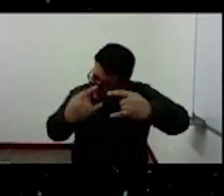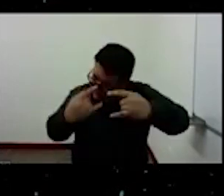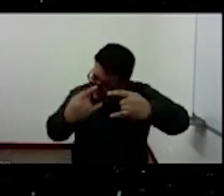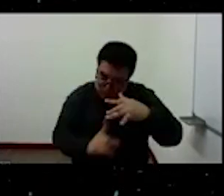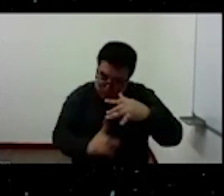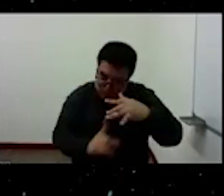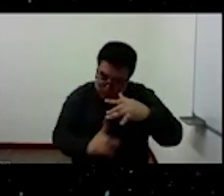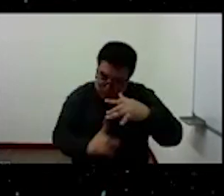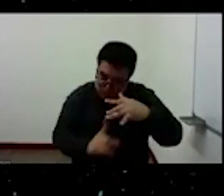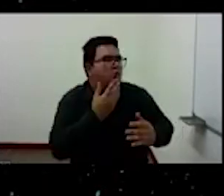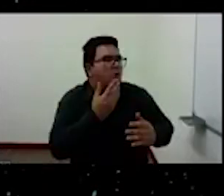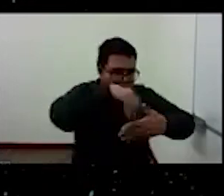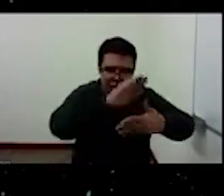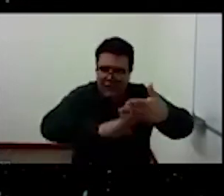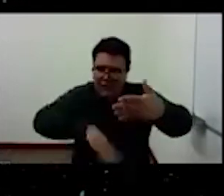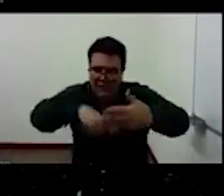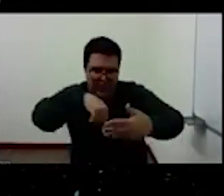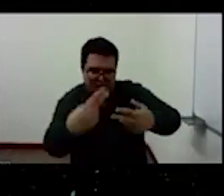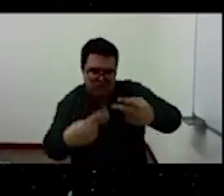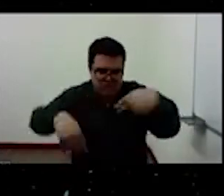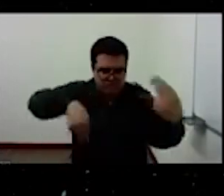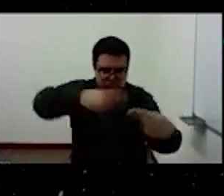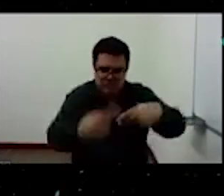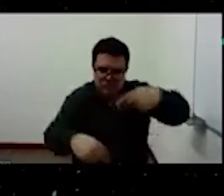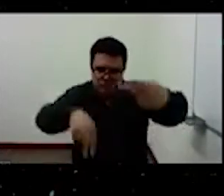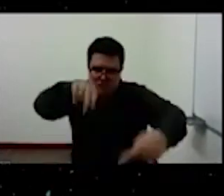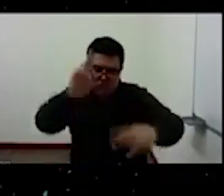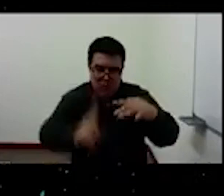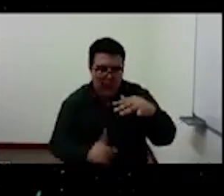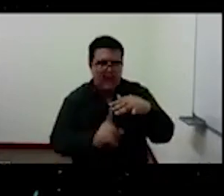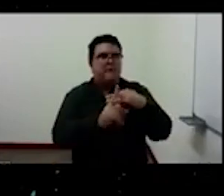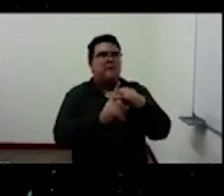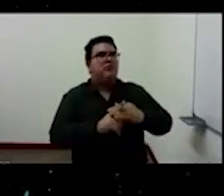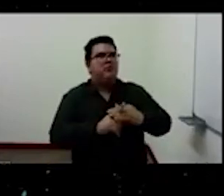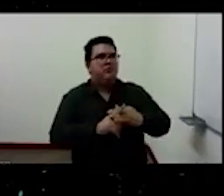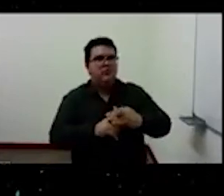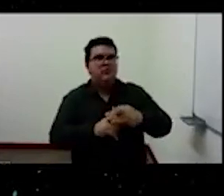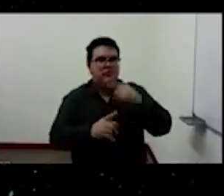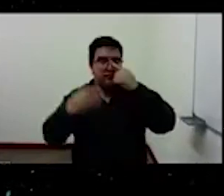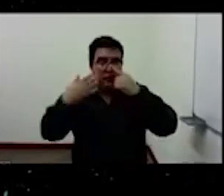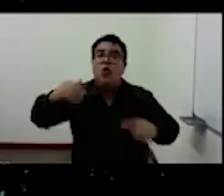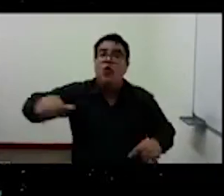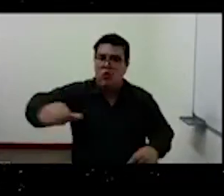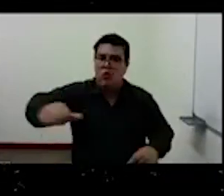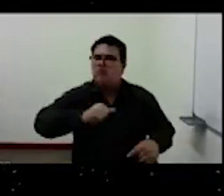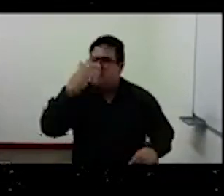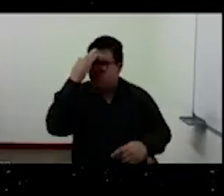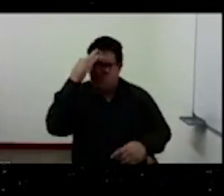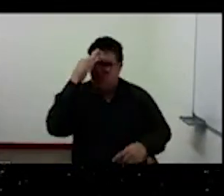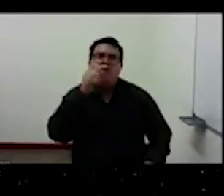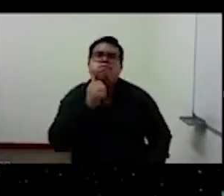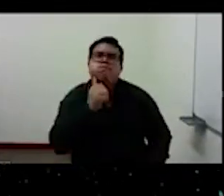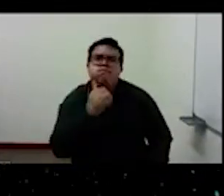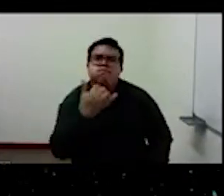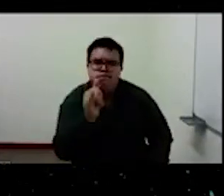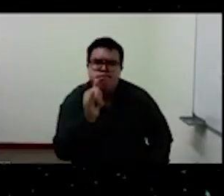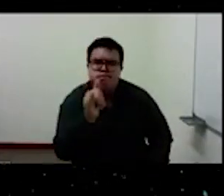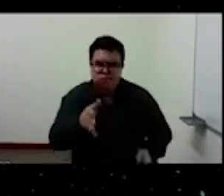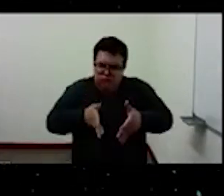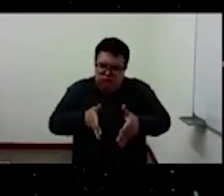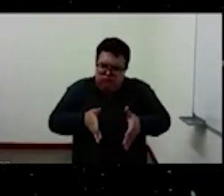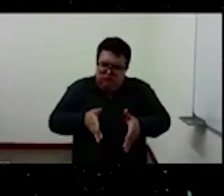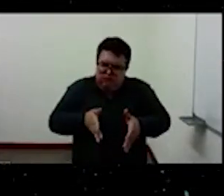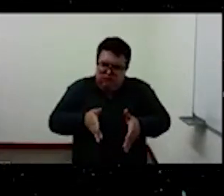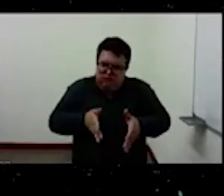la luz, ese paso que las mujeres que han sido madres lo saben muy bien, solo se puede dar en la